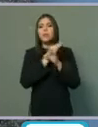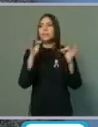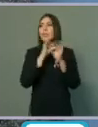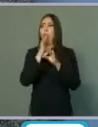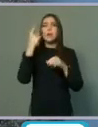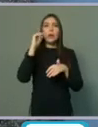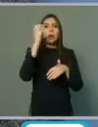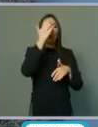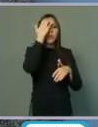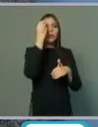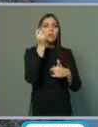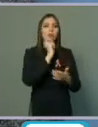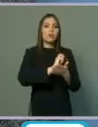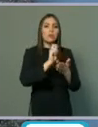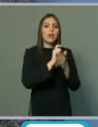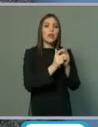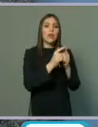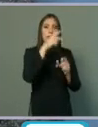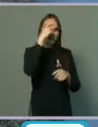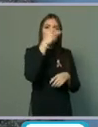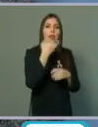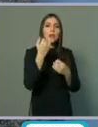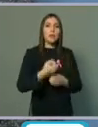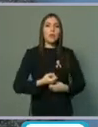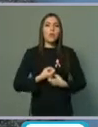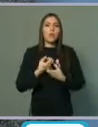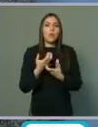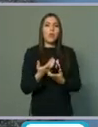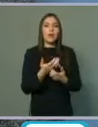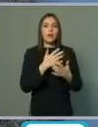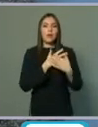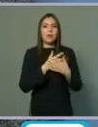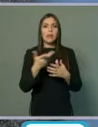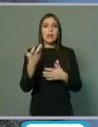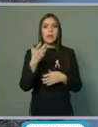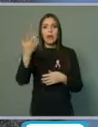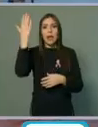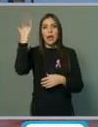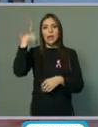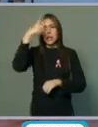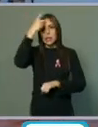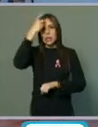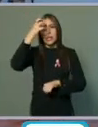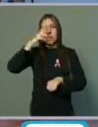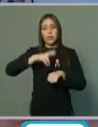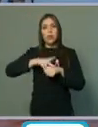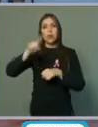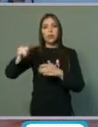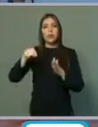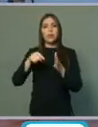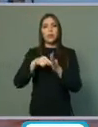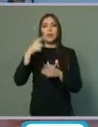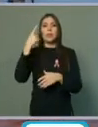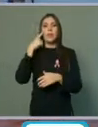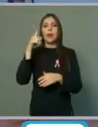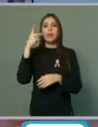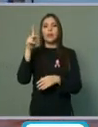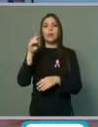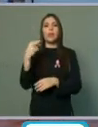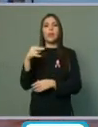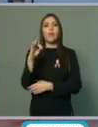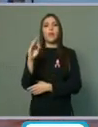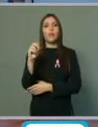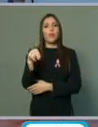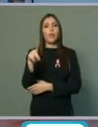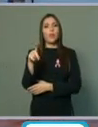letras mexicanas porque fue editor y gerente y demás y muchos puestos en el Fondo de Cultura Económica, ¿no? Bueno, ok, Una de las ok. editoriales más importantes y que más